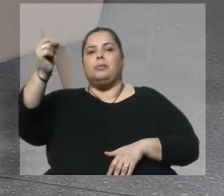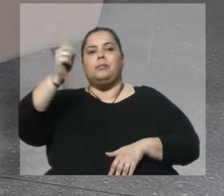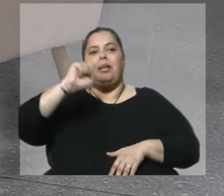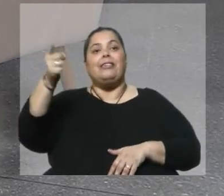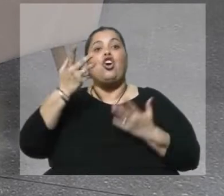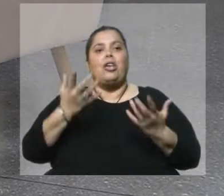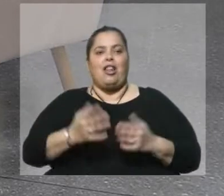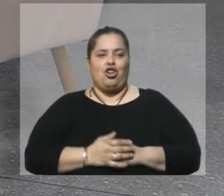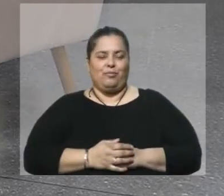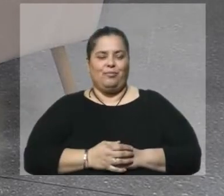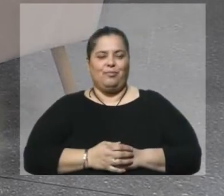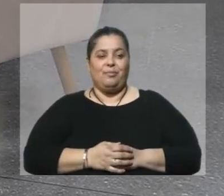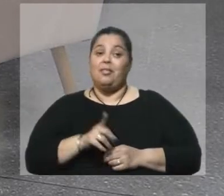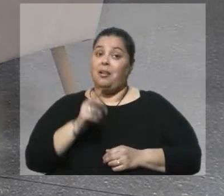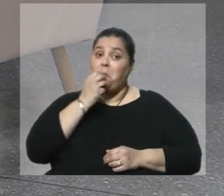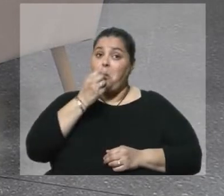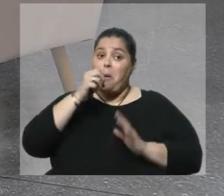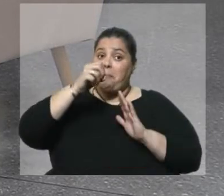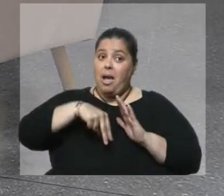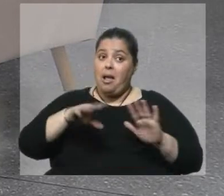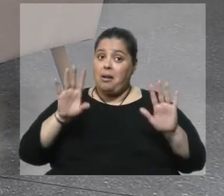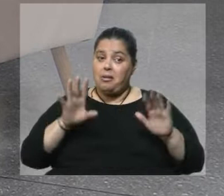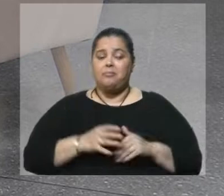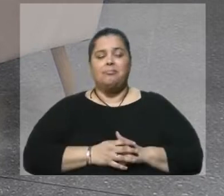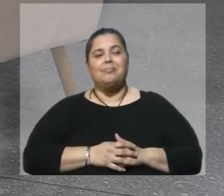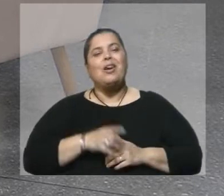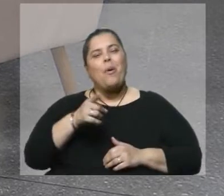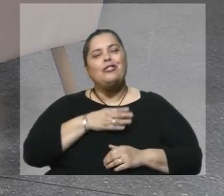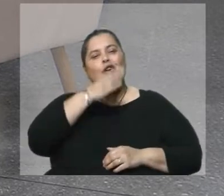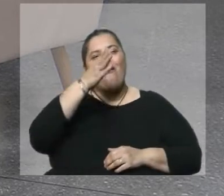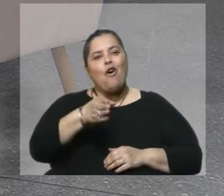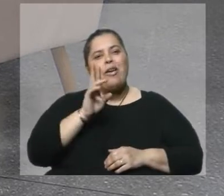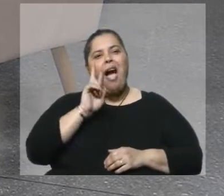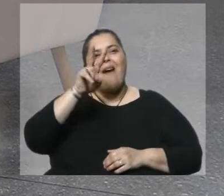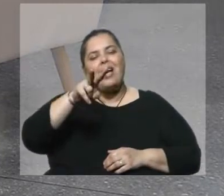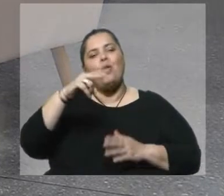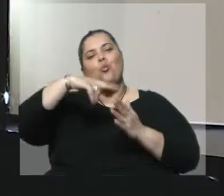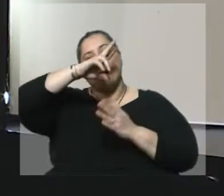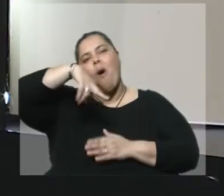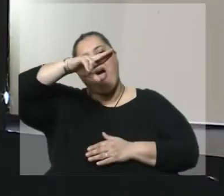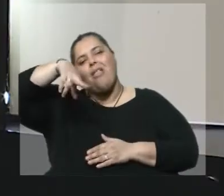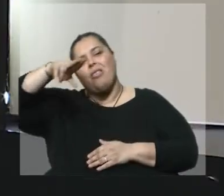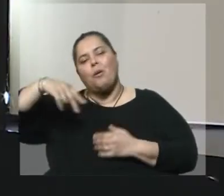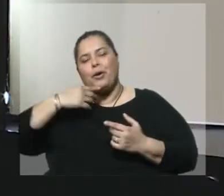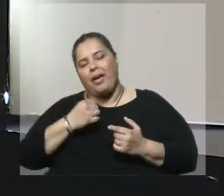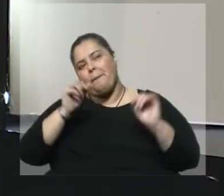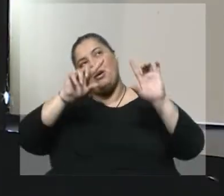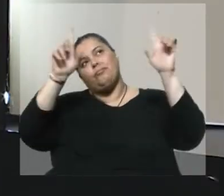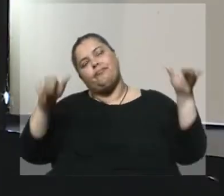sería un buen plan. Sí. ¿Sabes que cuando voy a ver una obra, además de ver la